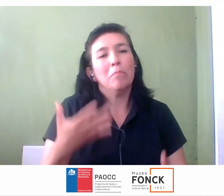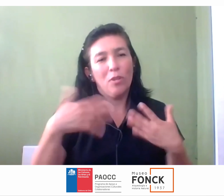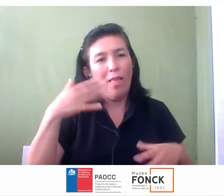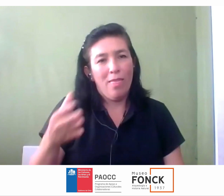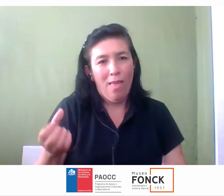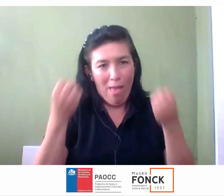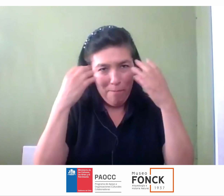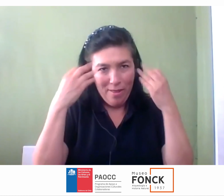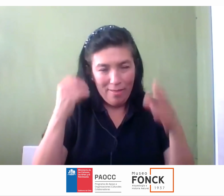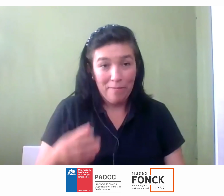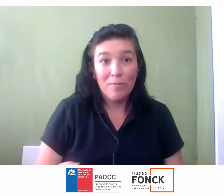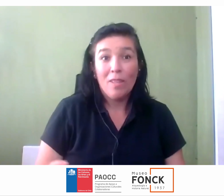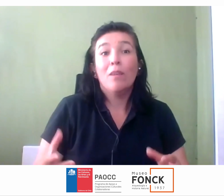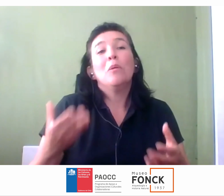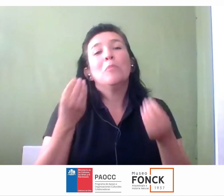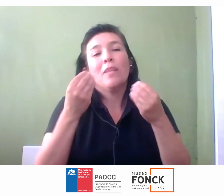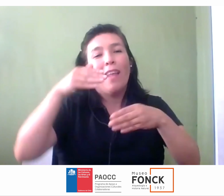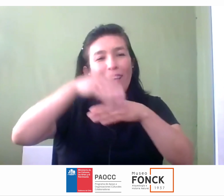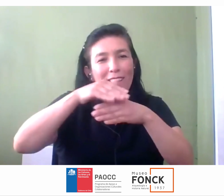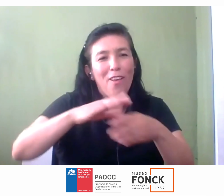Muchas gracias y que tengan muy buena tarde.